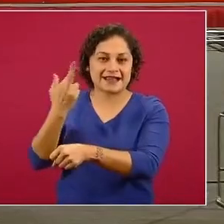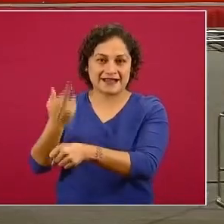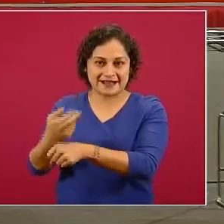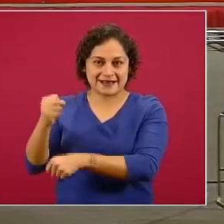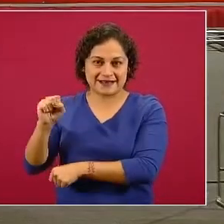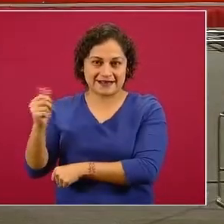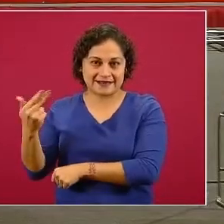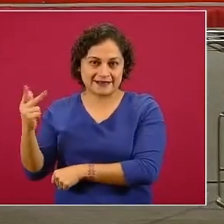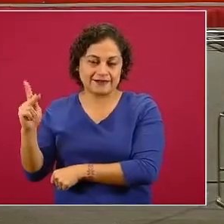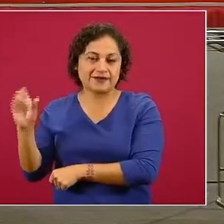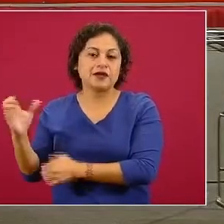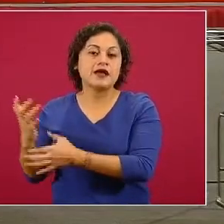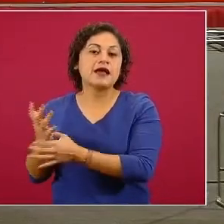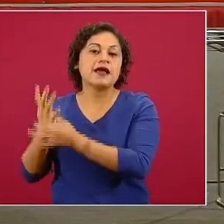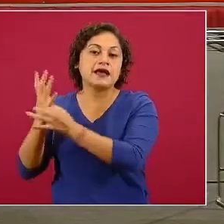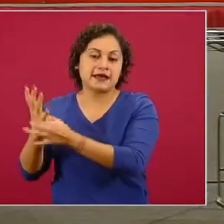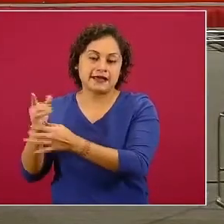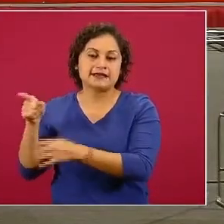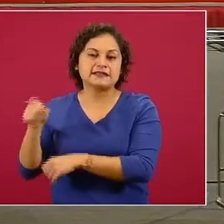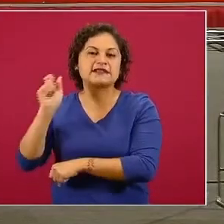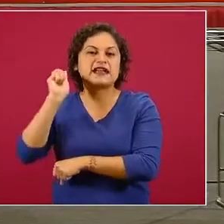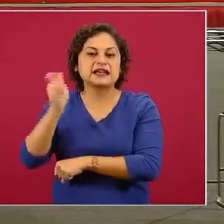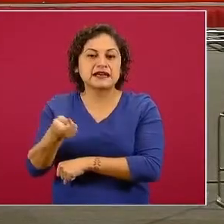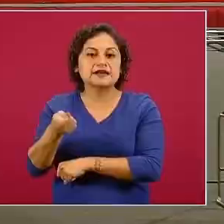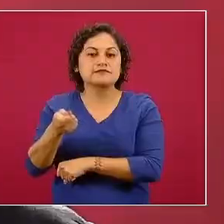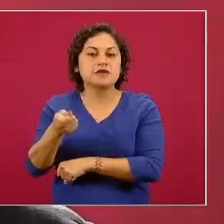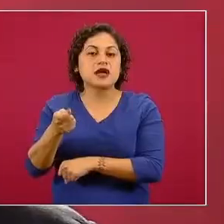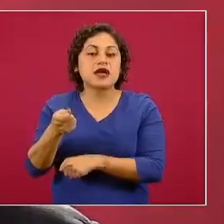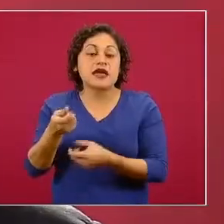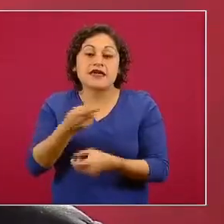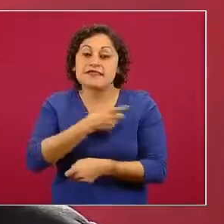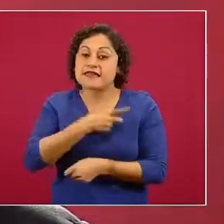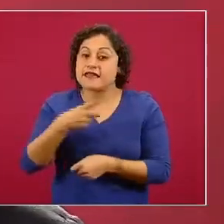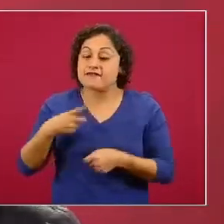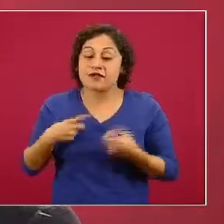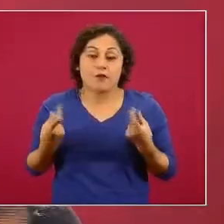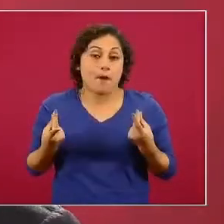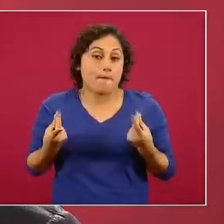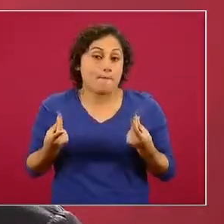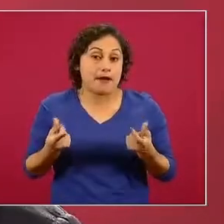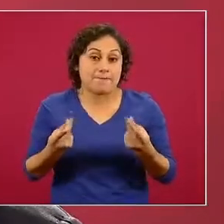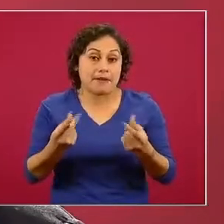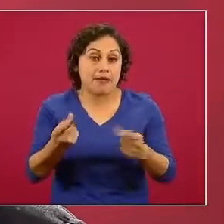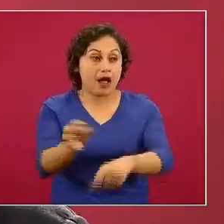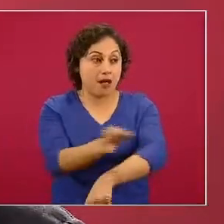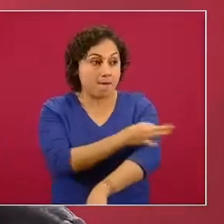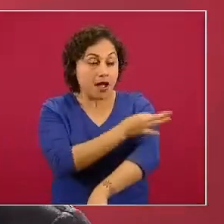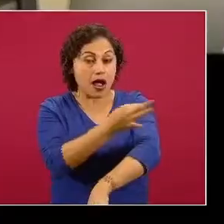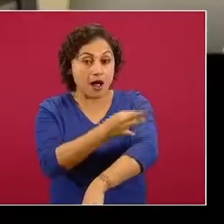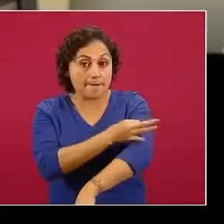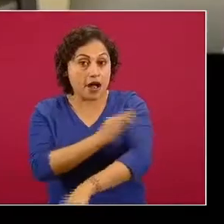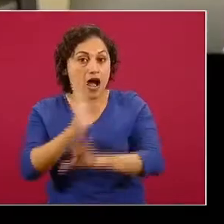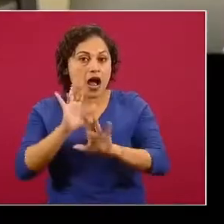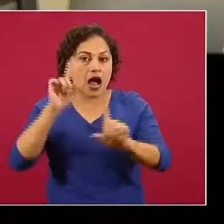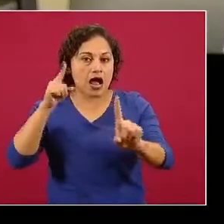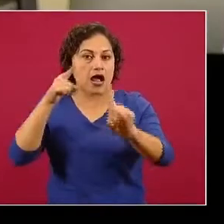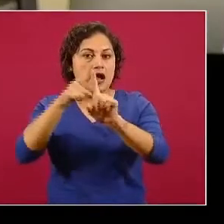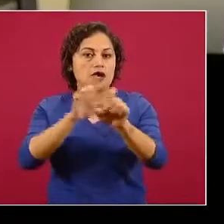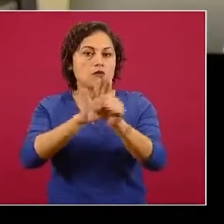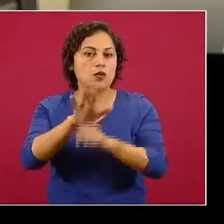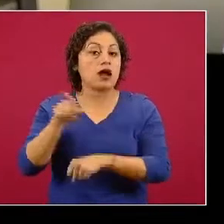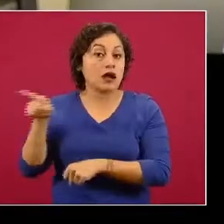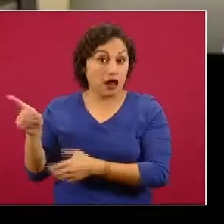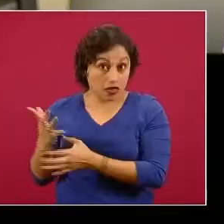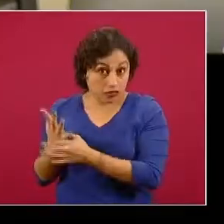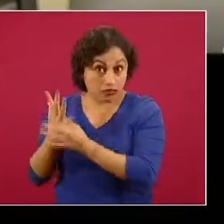los escenarios sobre la velocidad a la que se tendría que vacunar de acuerdo a ciertas metas. Él no quiso decir en modo alguno